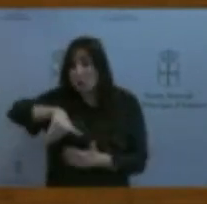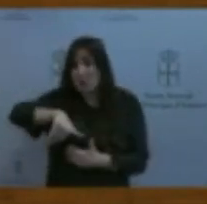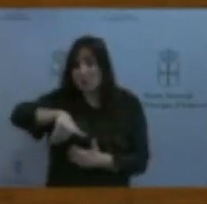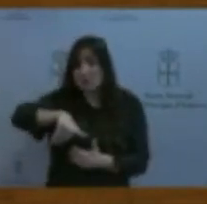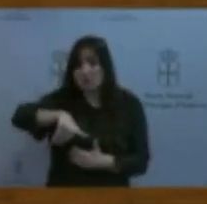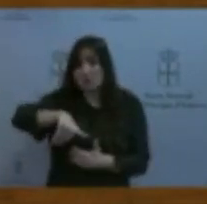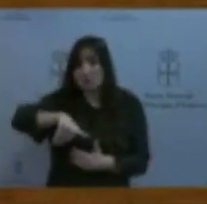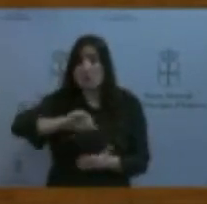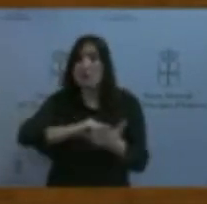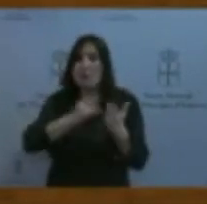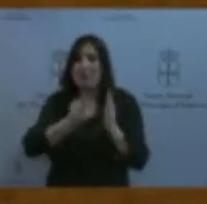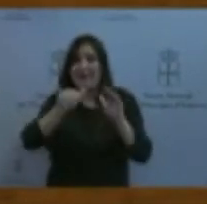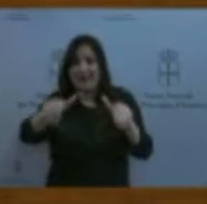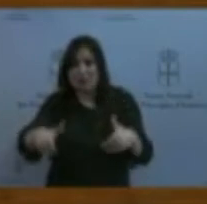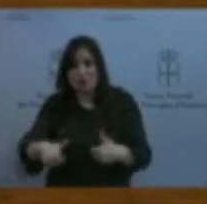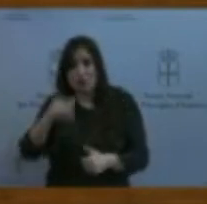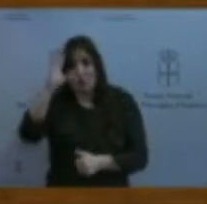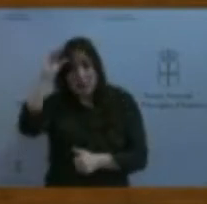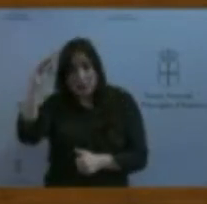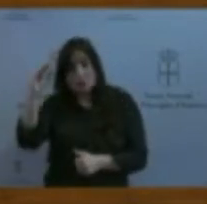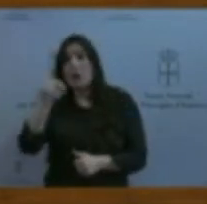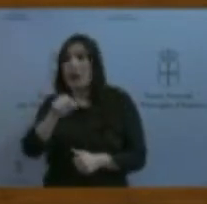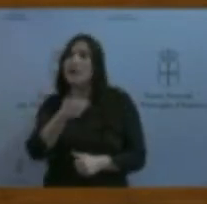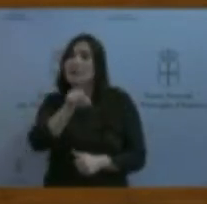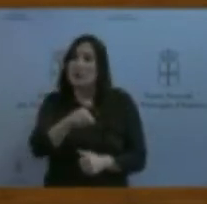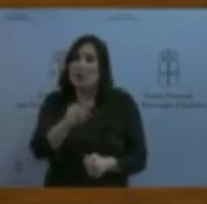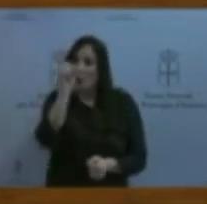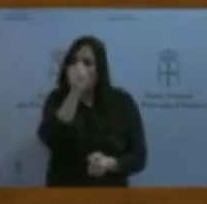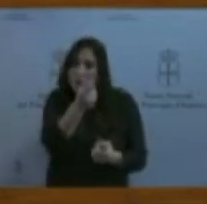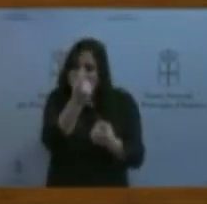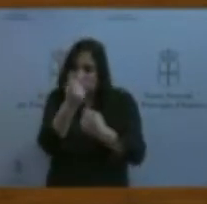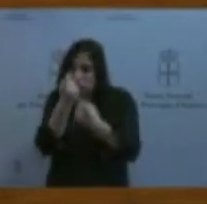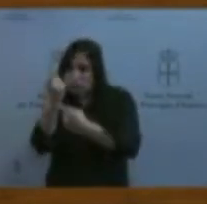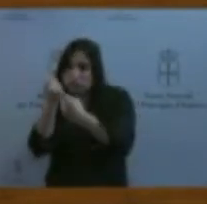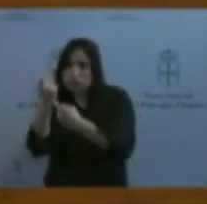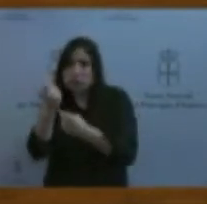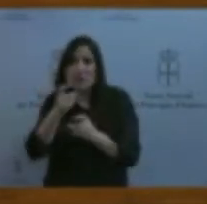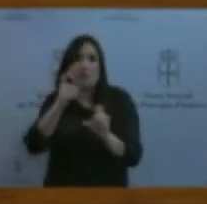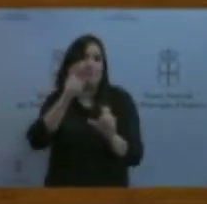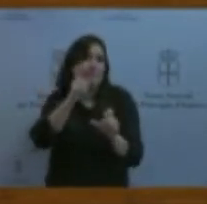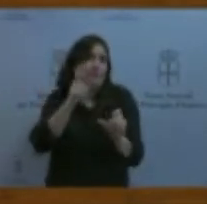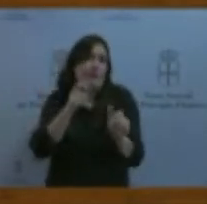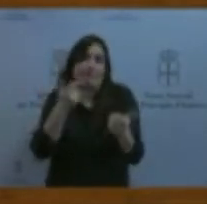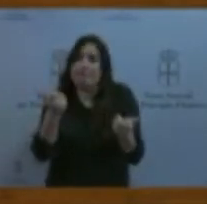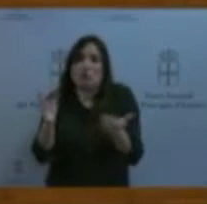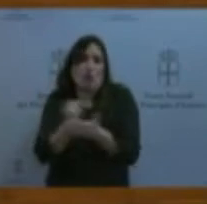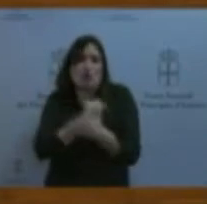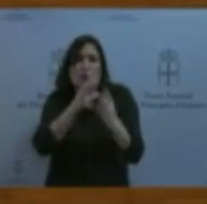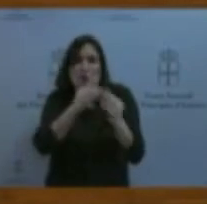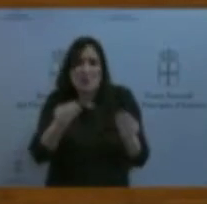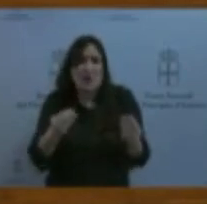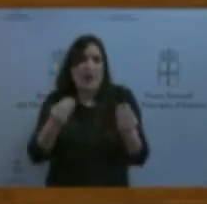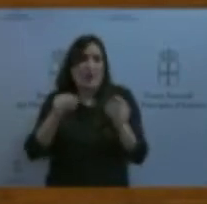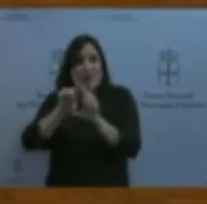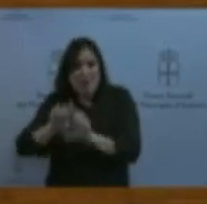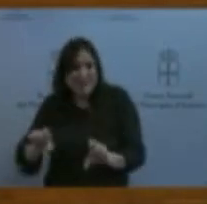también recabamos la opinión de todos los implicados de la universidad, de los representantes empresariales, etcétera, etcétera, y, bueno, pues por